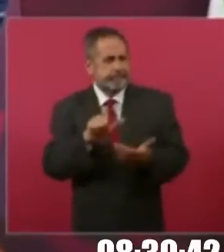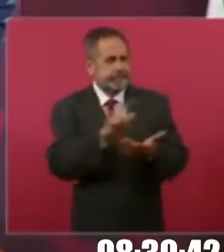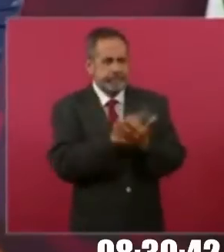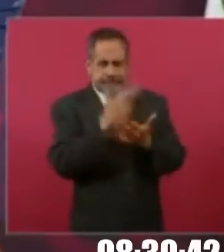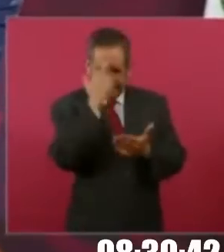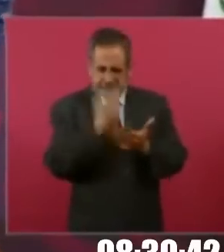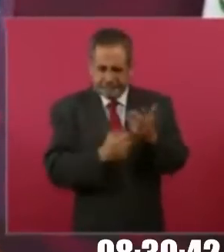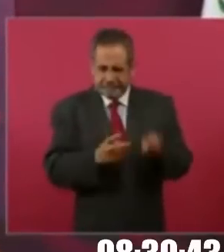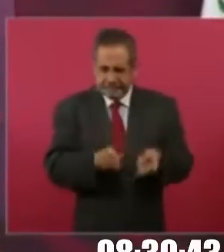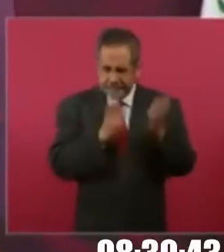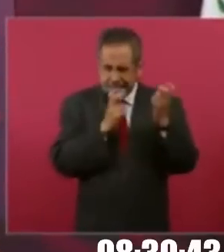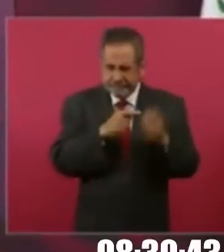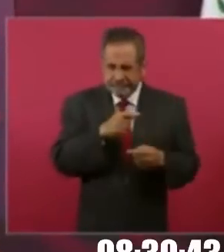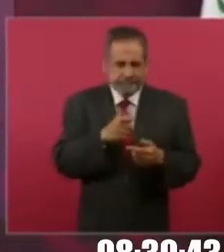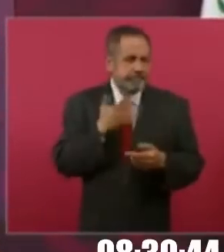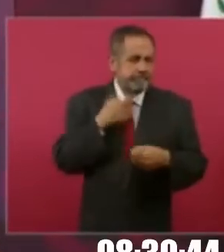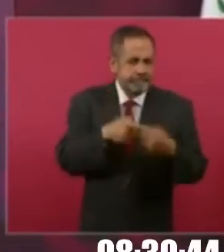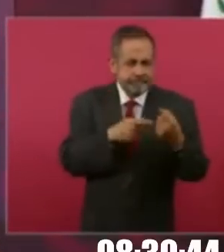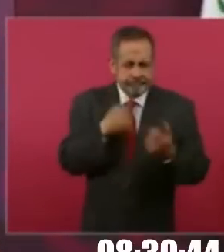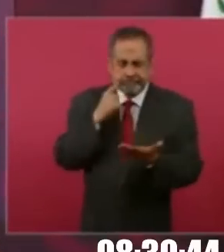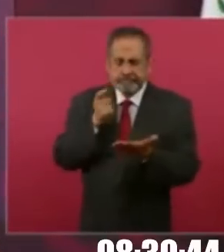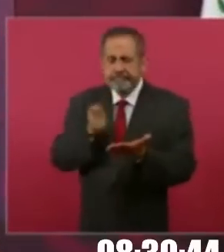el robo de combustible